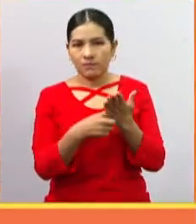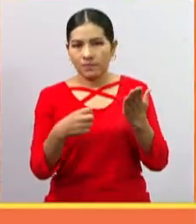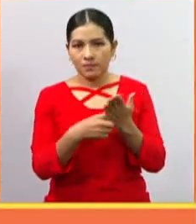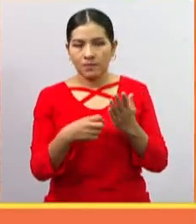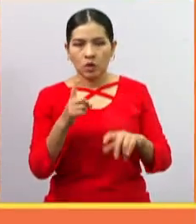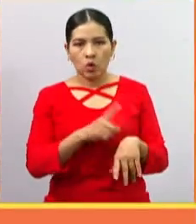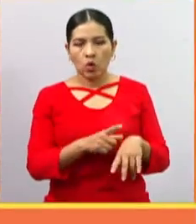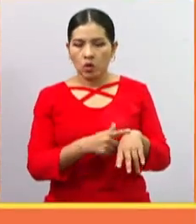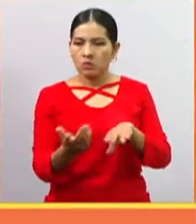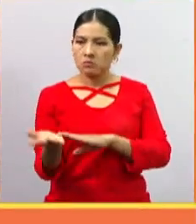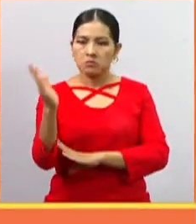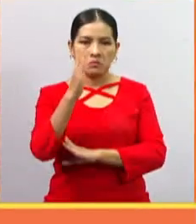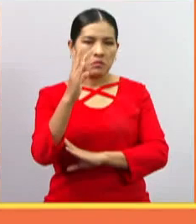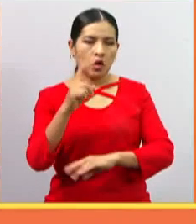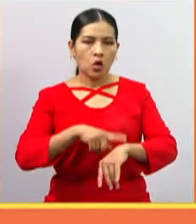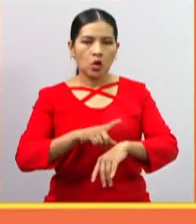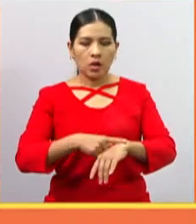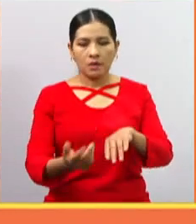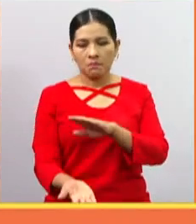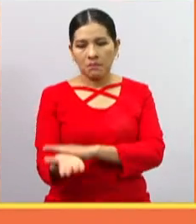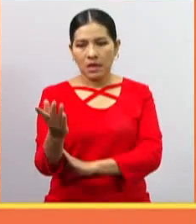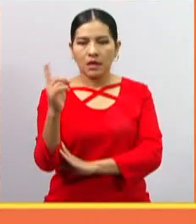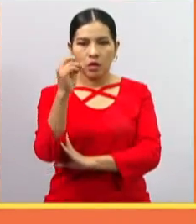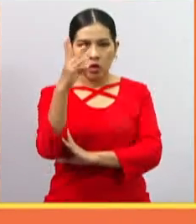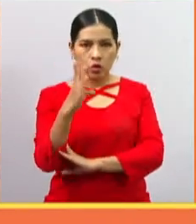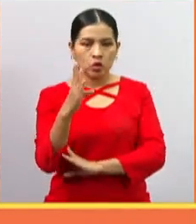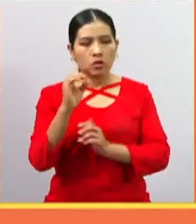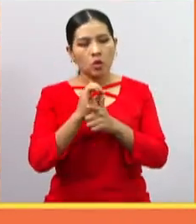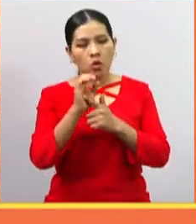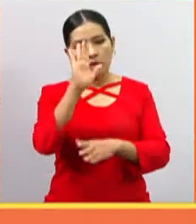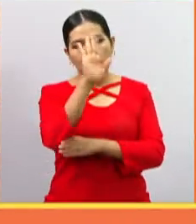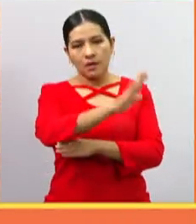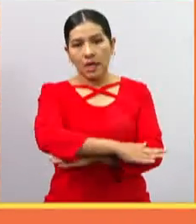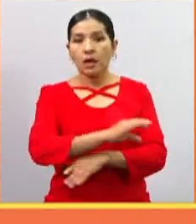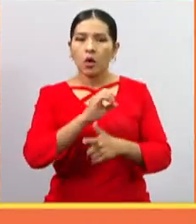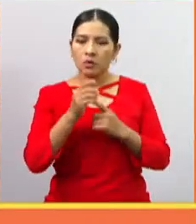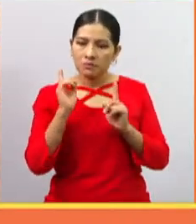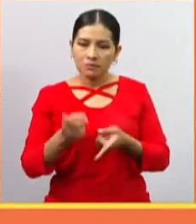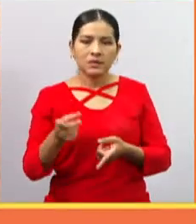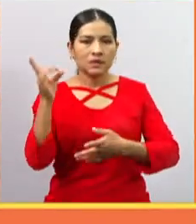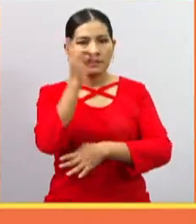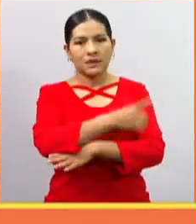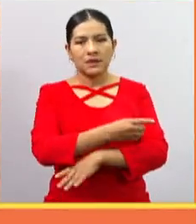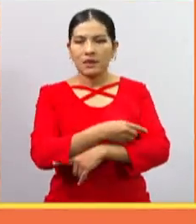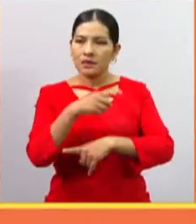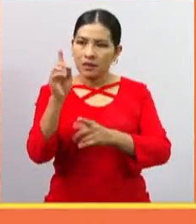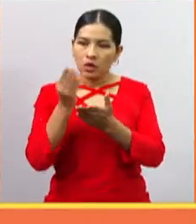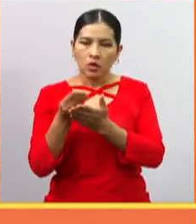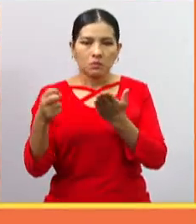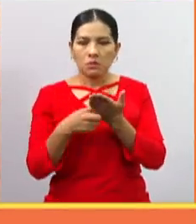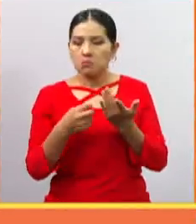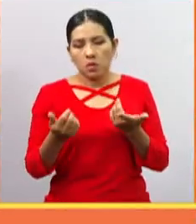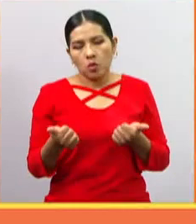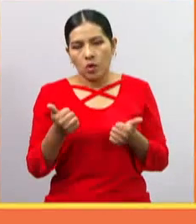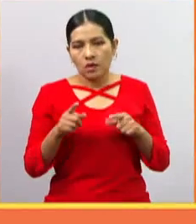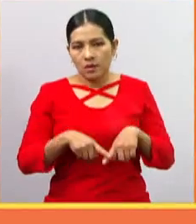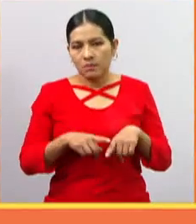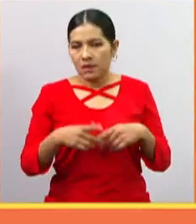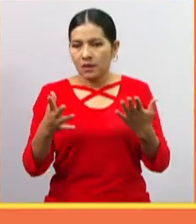horario de oficina del día o ese mismo día llegar y comprar. Ambas circunstancias son